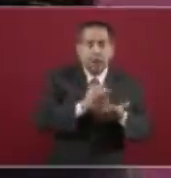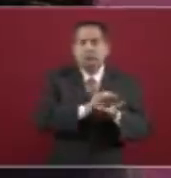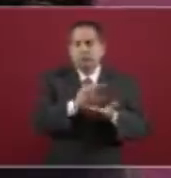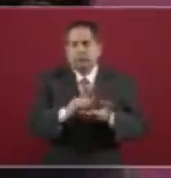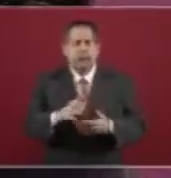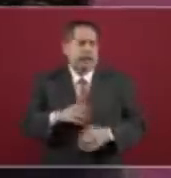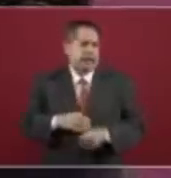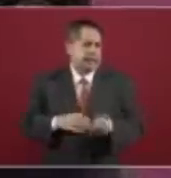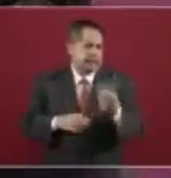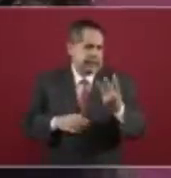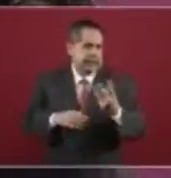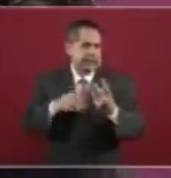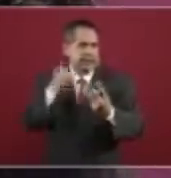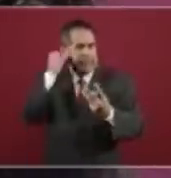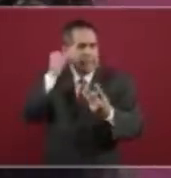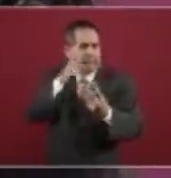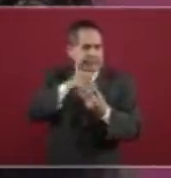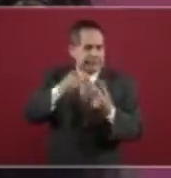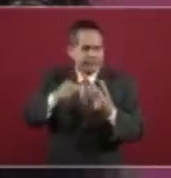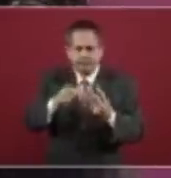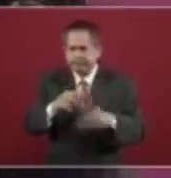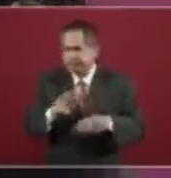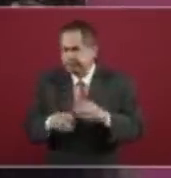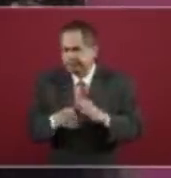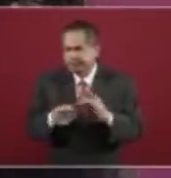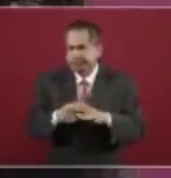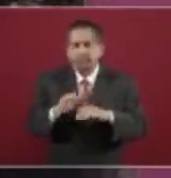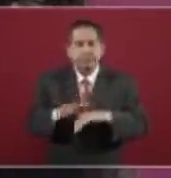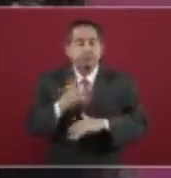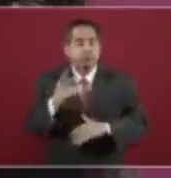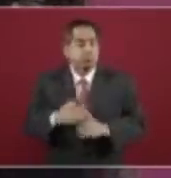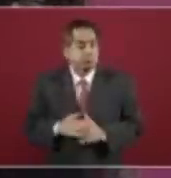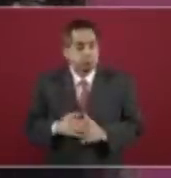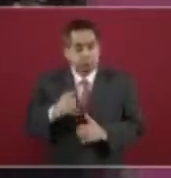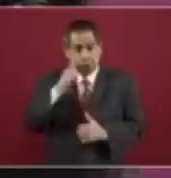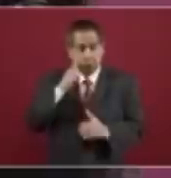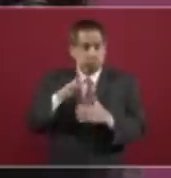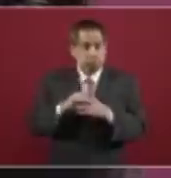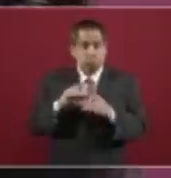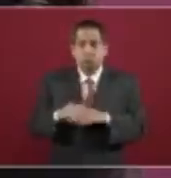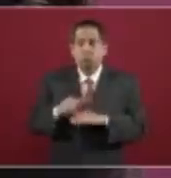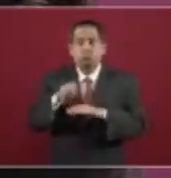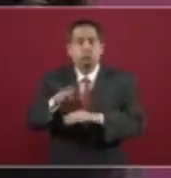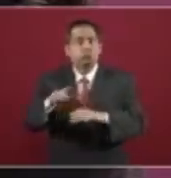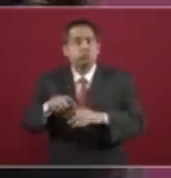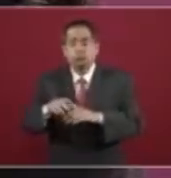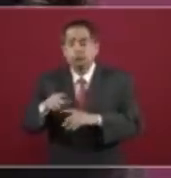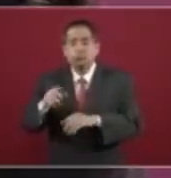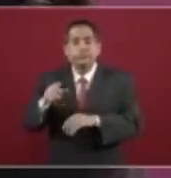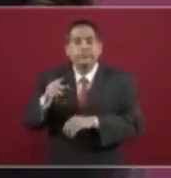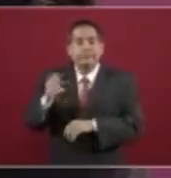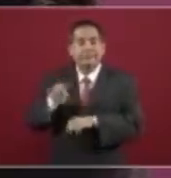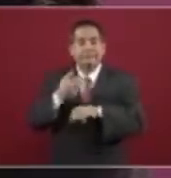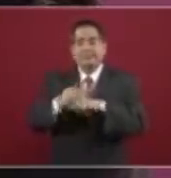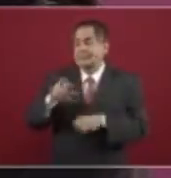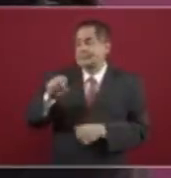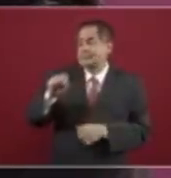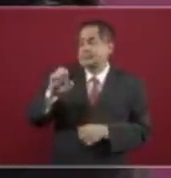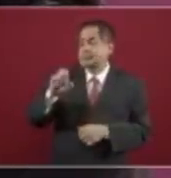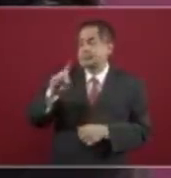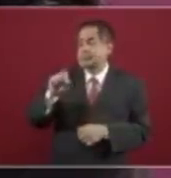3 elementos. ¿Por qué lo comento? Porque en el caso de la Secretaría de SEDESOL, aunque